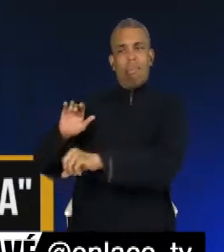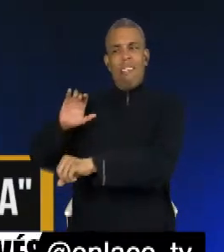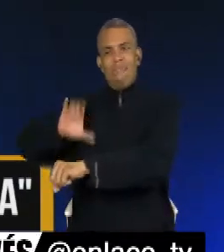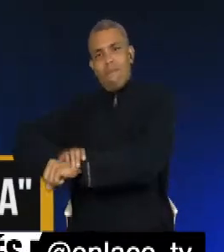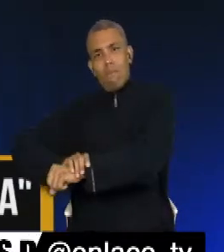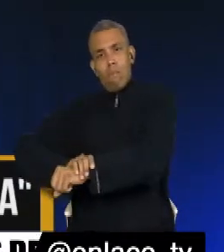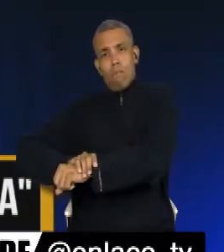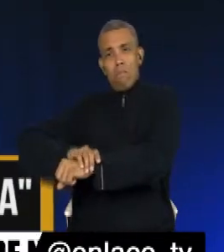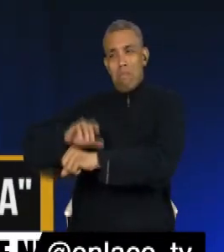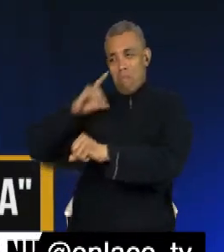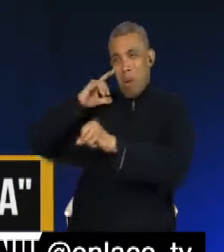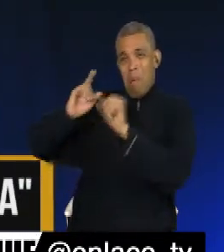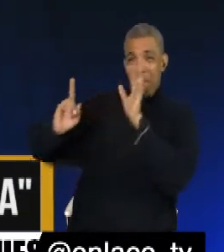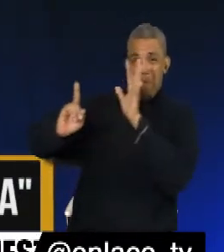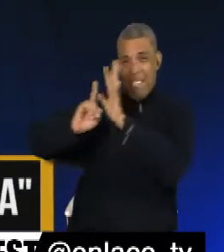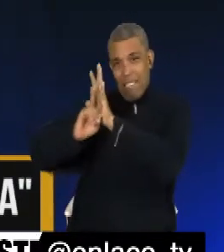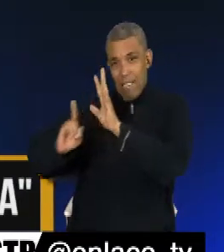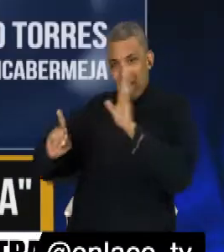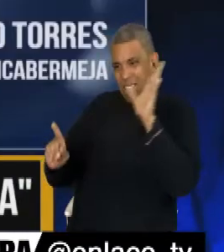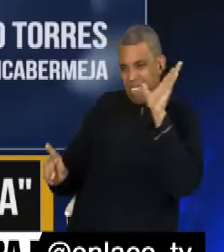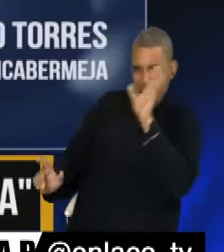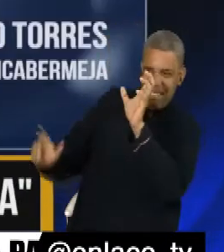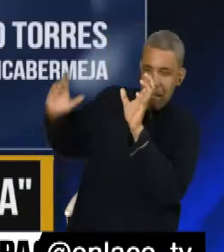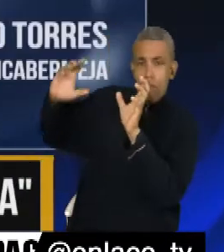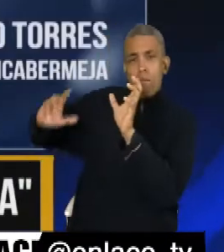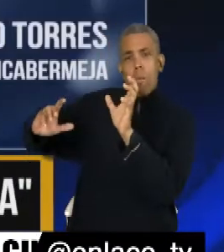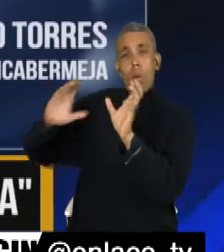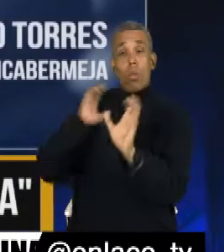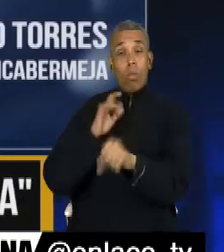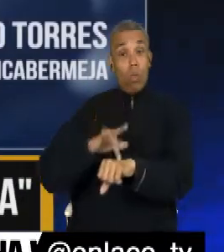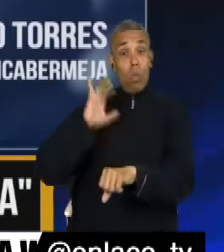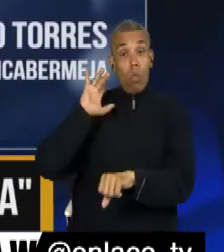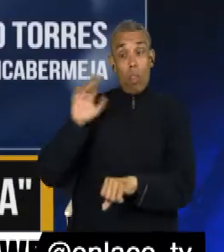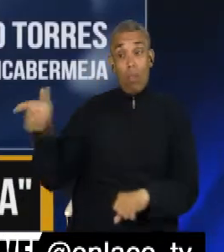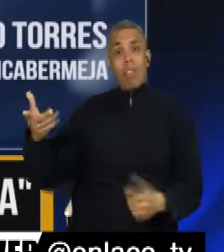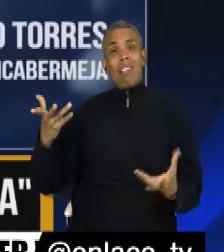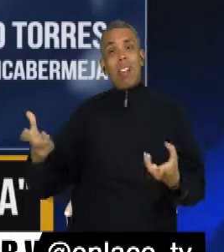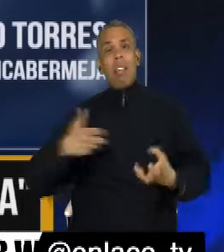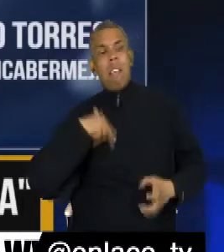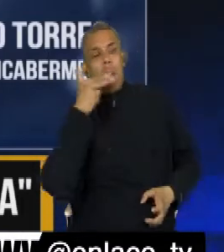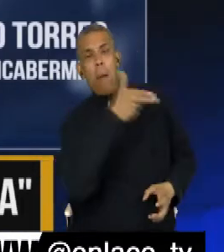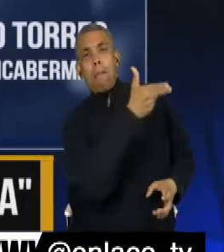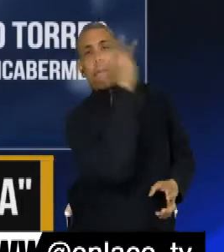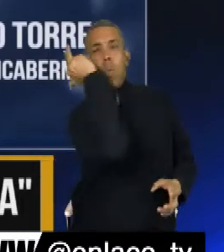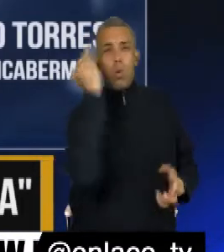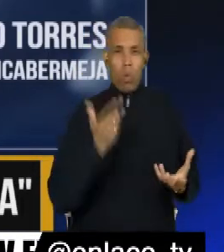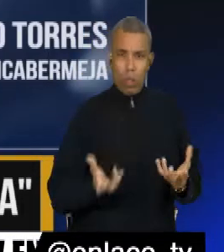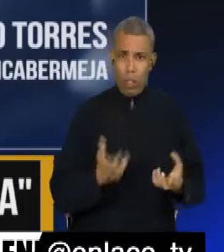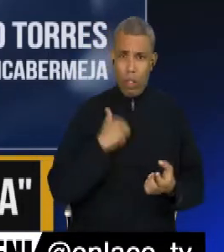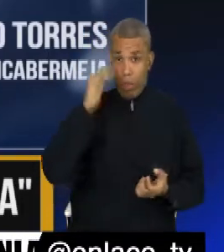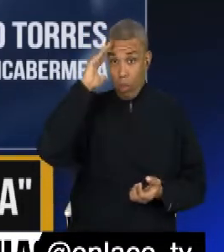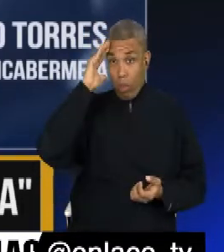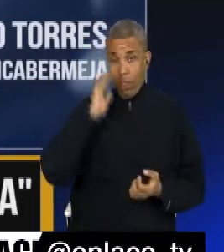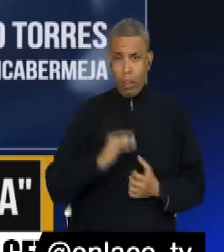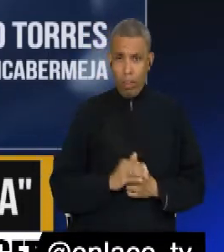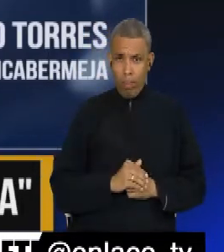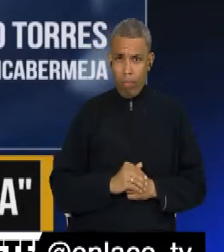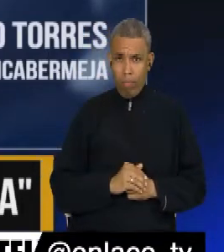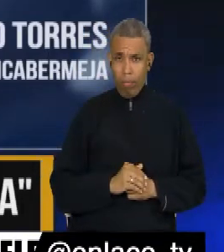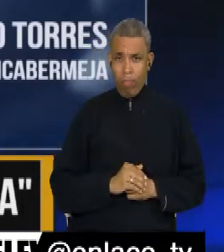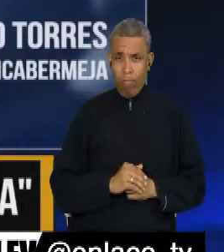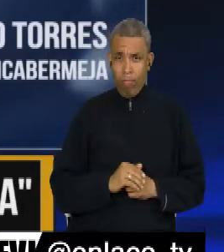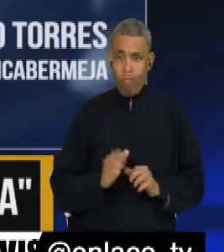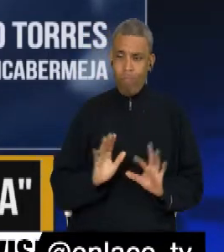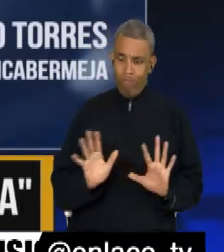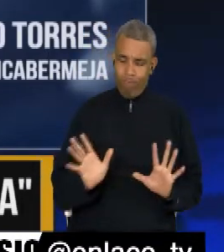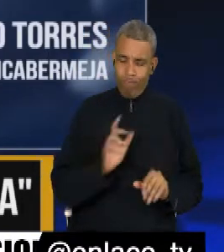es sometida en esos momentos. De allí, de ese procedimiento, se desprenden tres capturas, de las cuales ya están